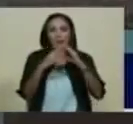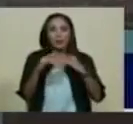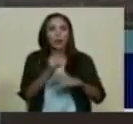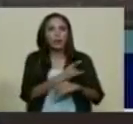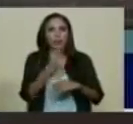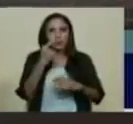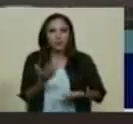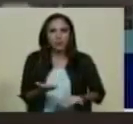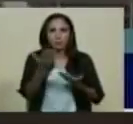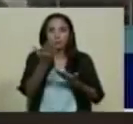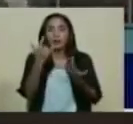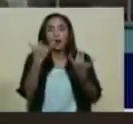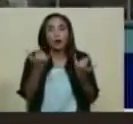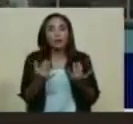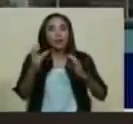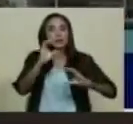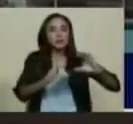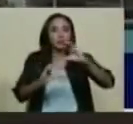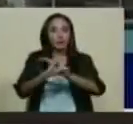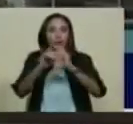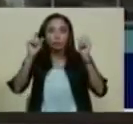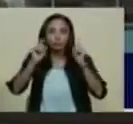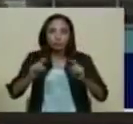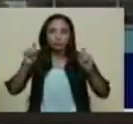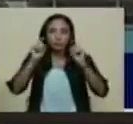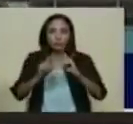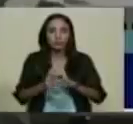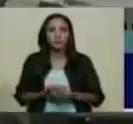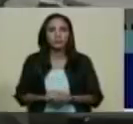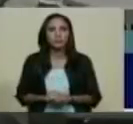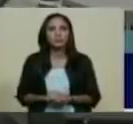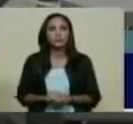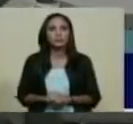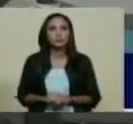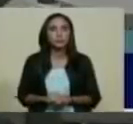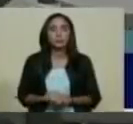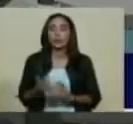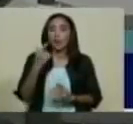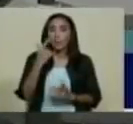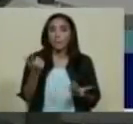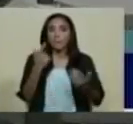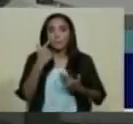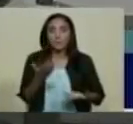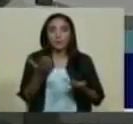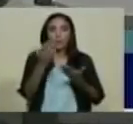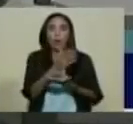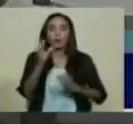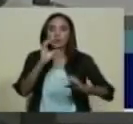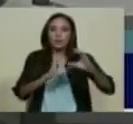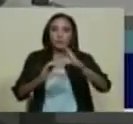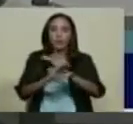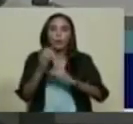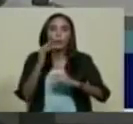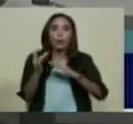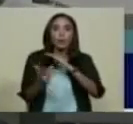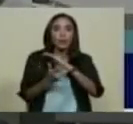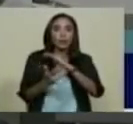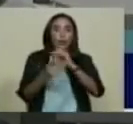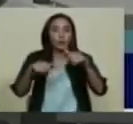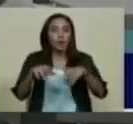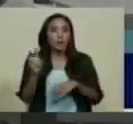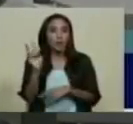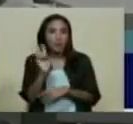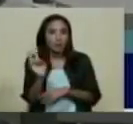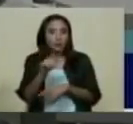estos científicos que hemos logrado formar, porque usted podía ver allí, tenemos científicos que han desarrollado tecnología venezolana, que hay una antena,